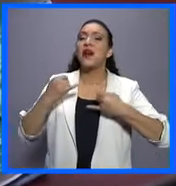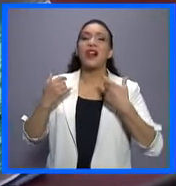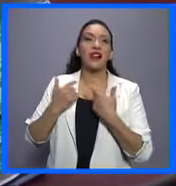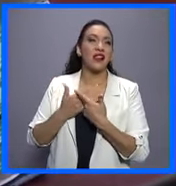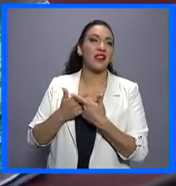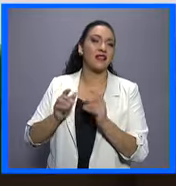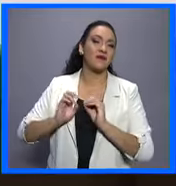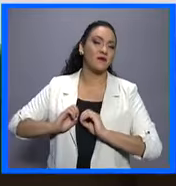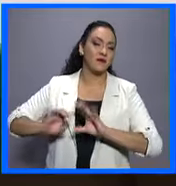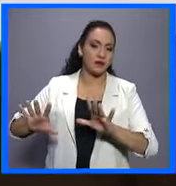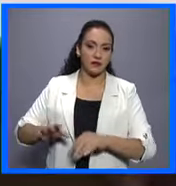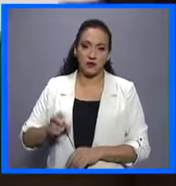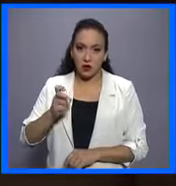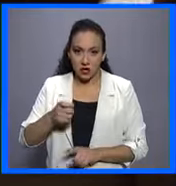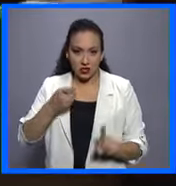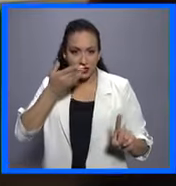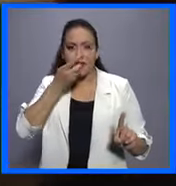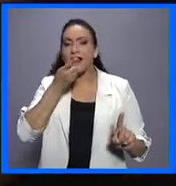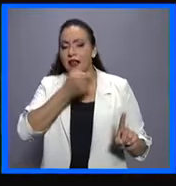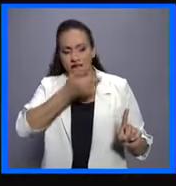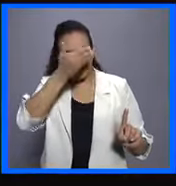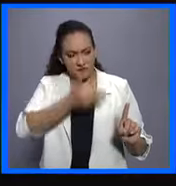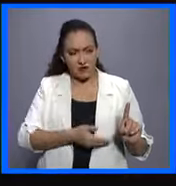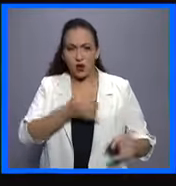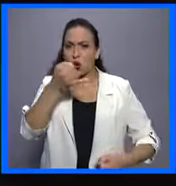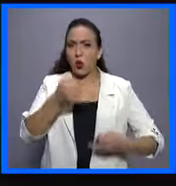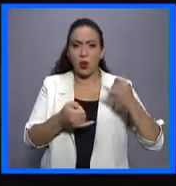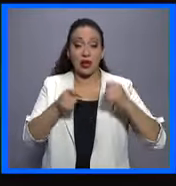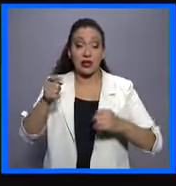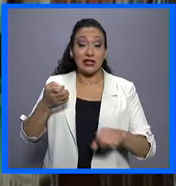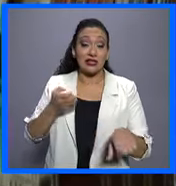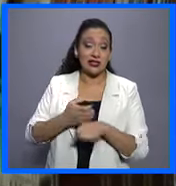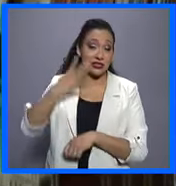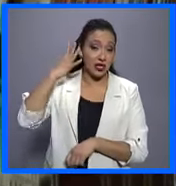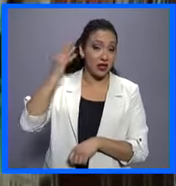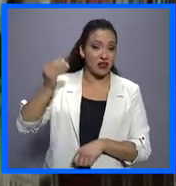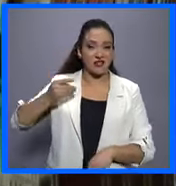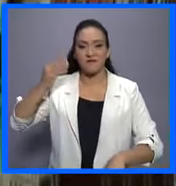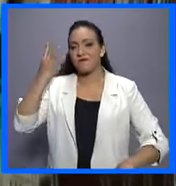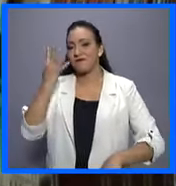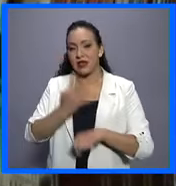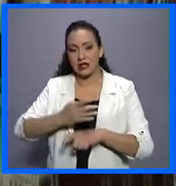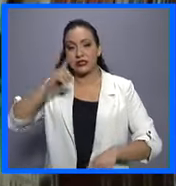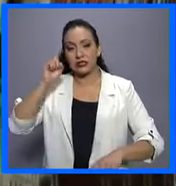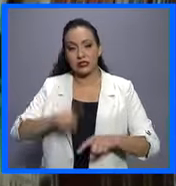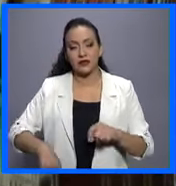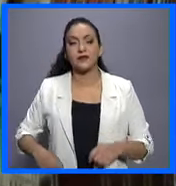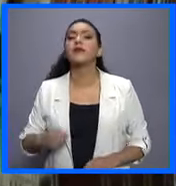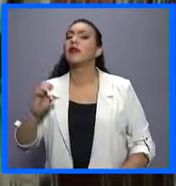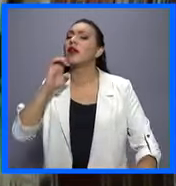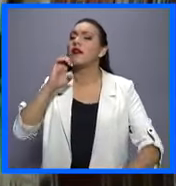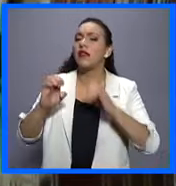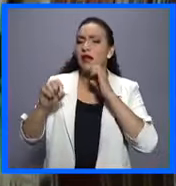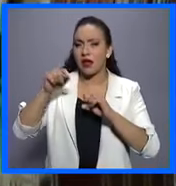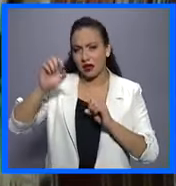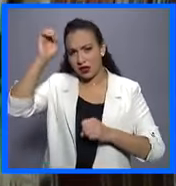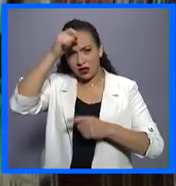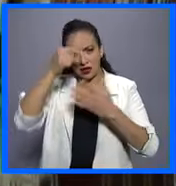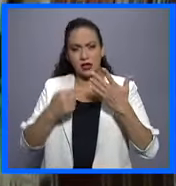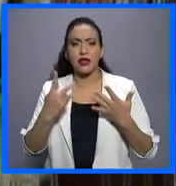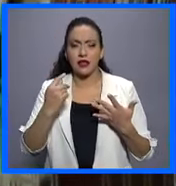Judicial suspendió a un juez de distrito con sede en Colima. En entrevista exclusiva para Plural